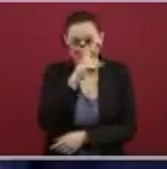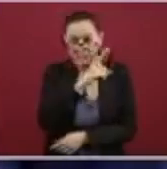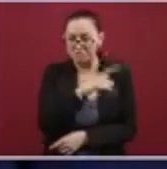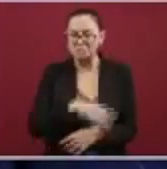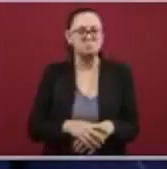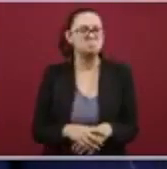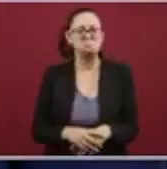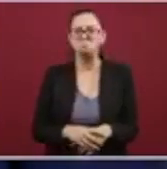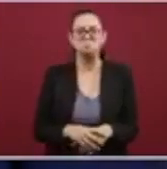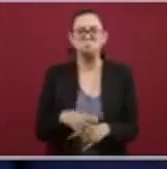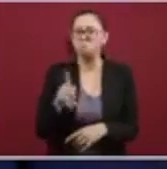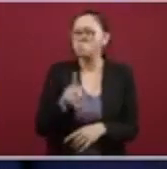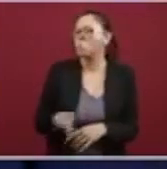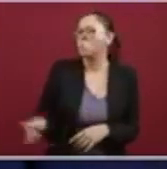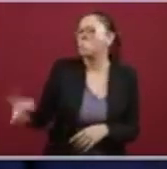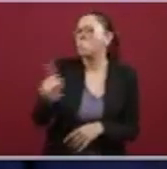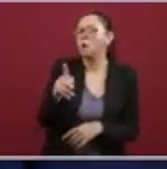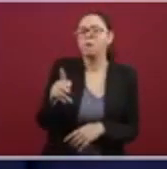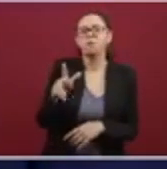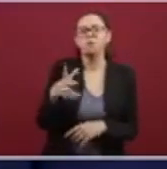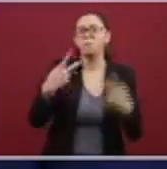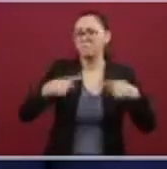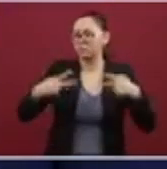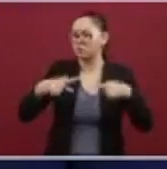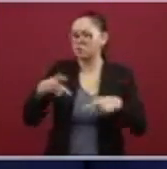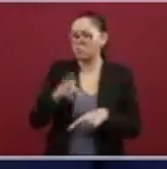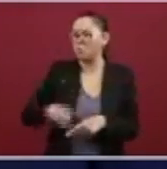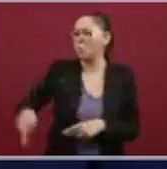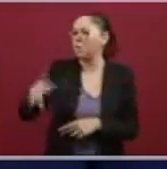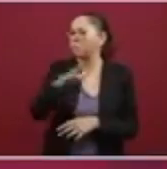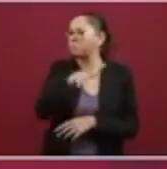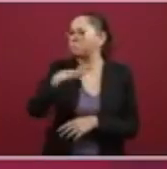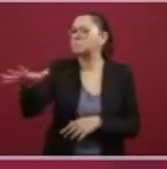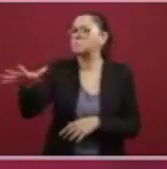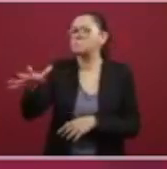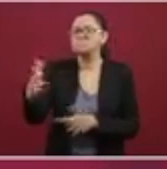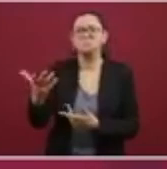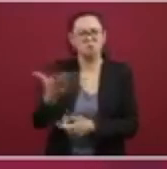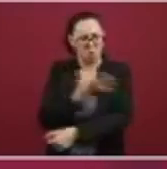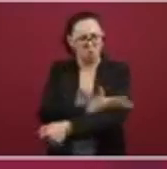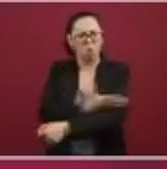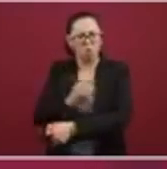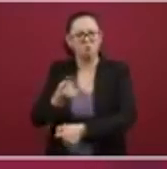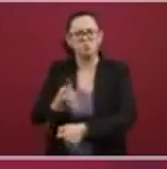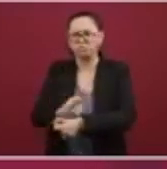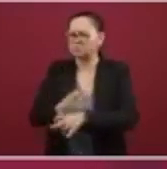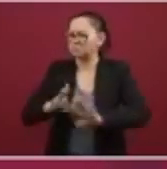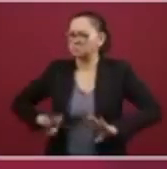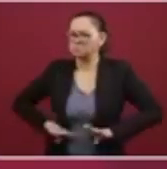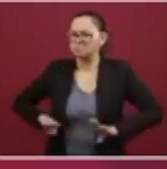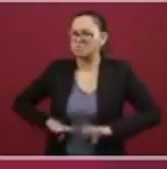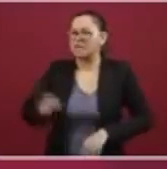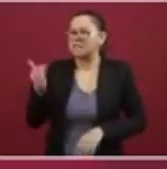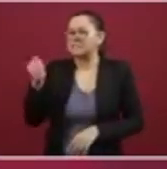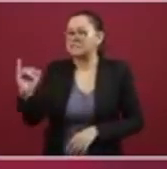pueblo honesto. Pero hay un grupo que se malacostumbró.